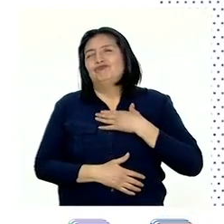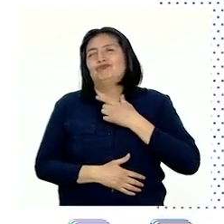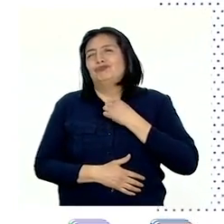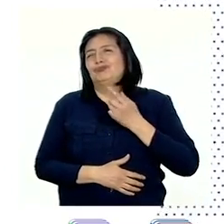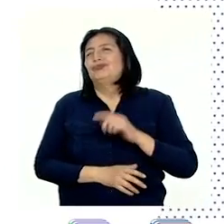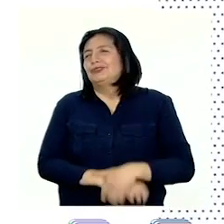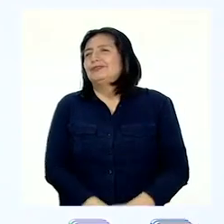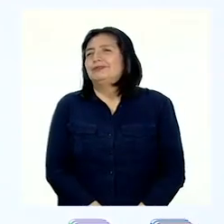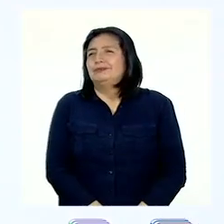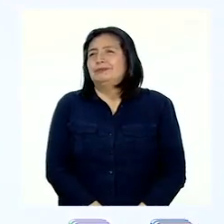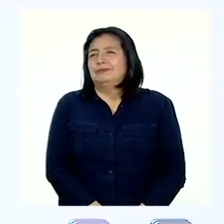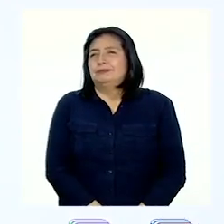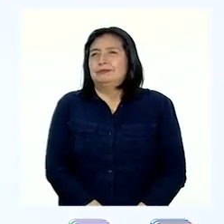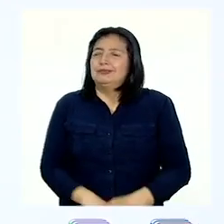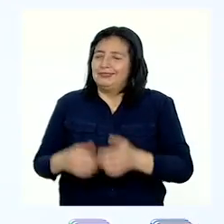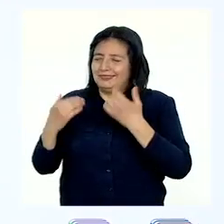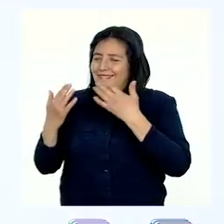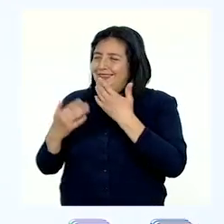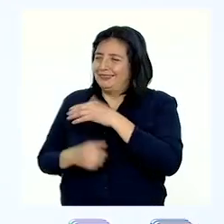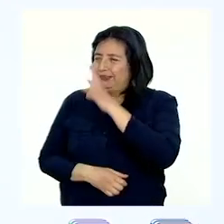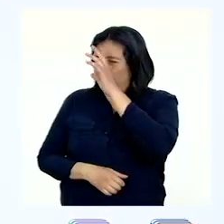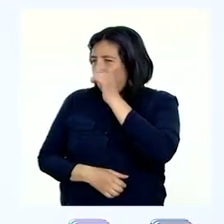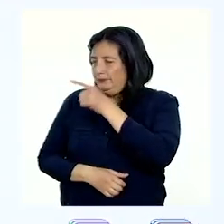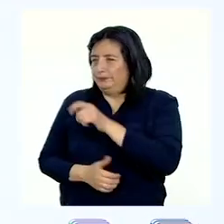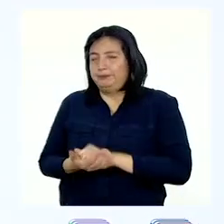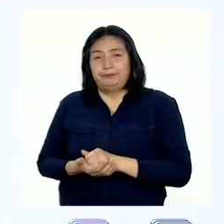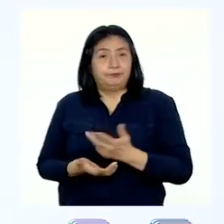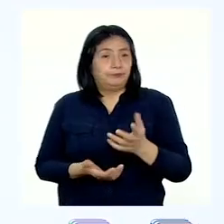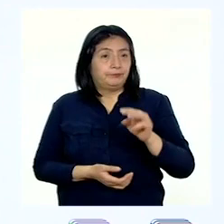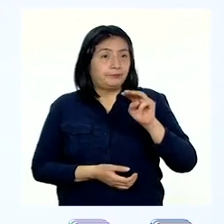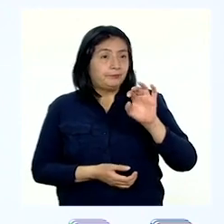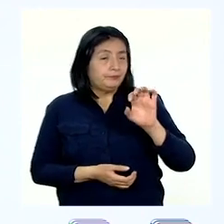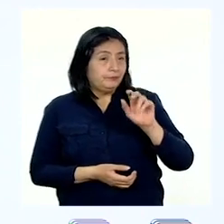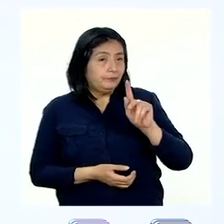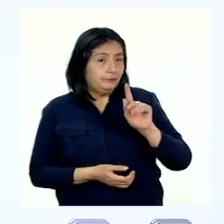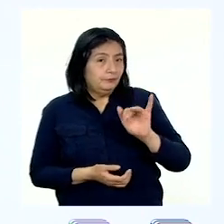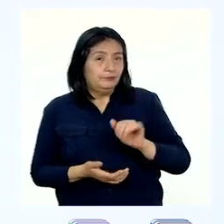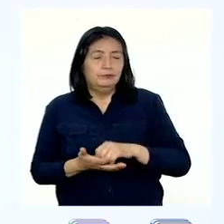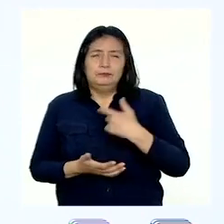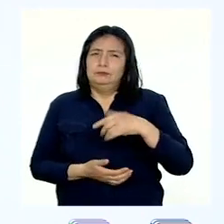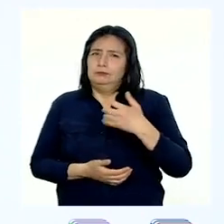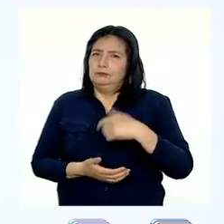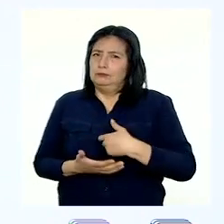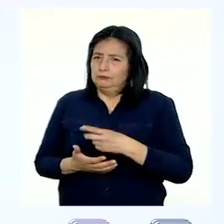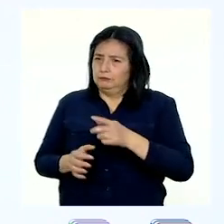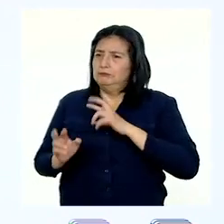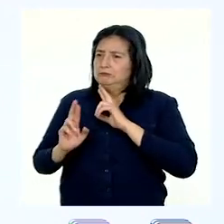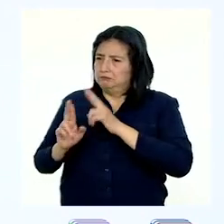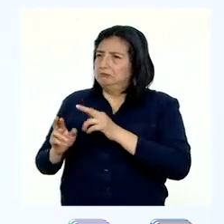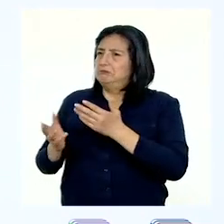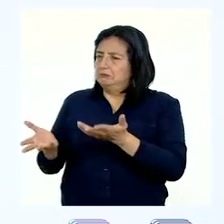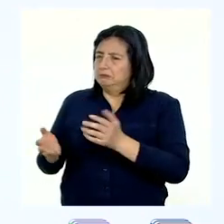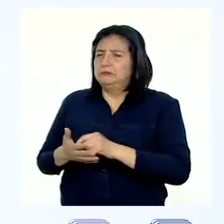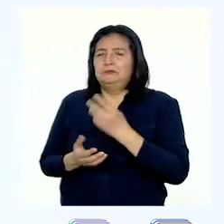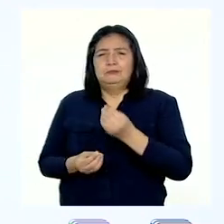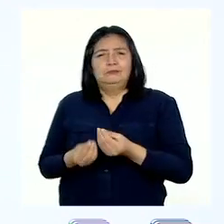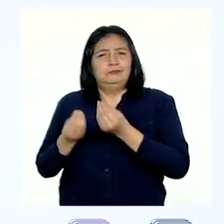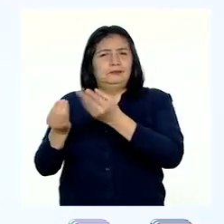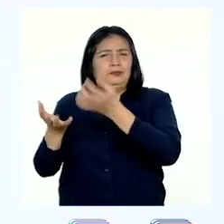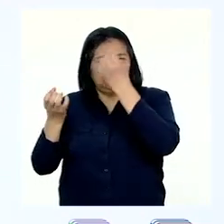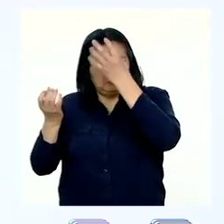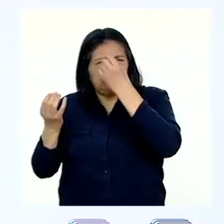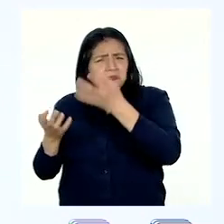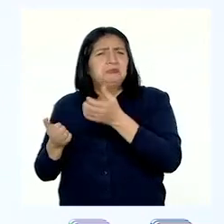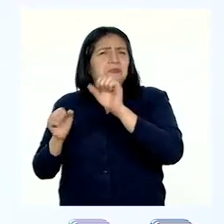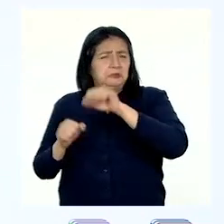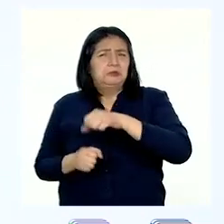agradable. Gracias, chicos. Malky, tu respuesta tiene un sustento válido porque proporciona datos